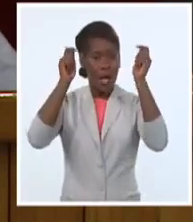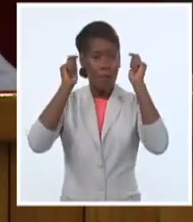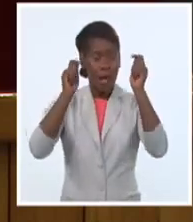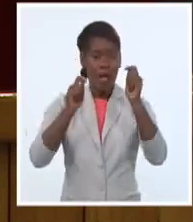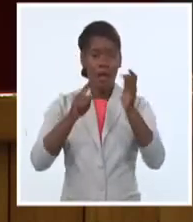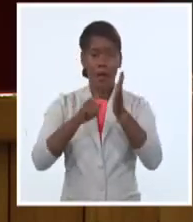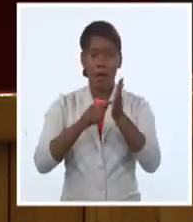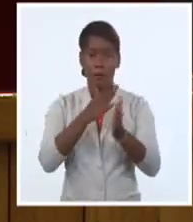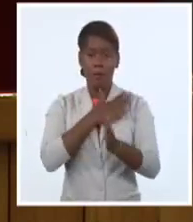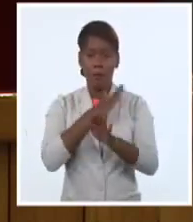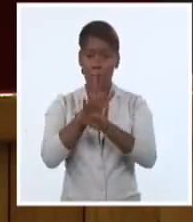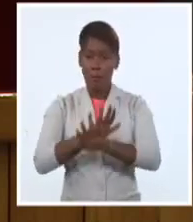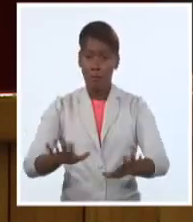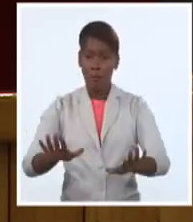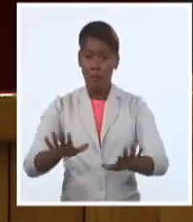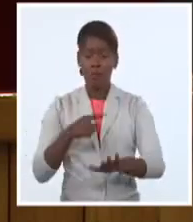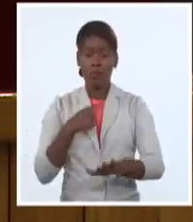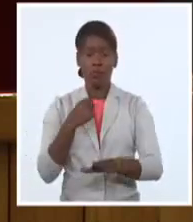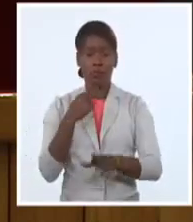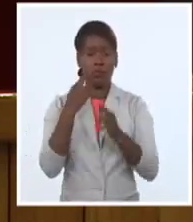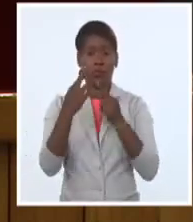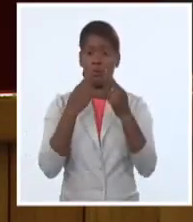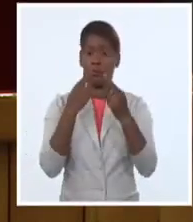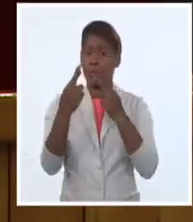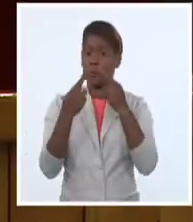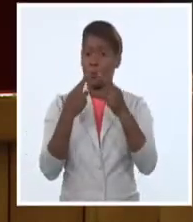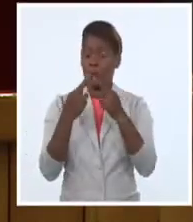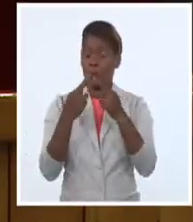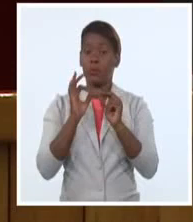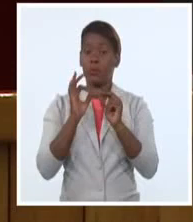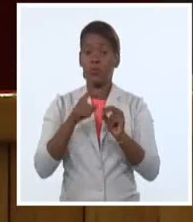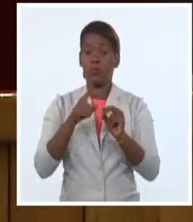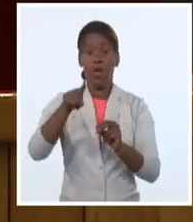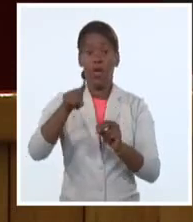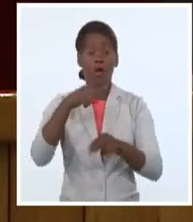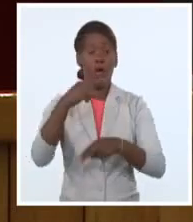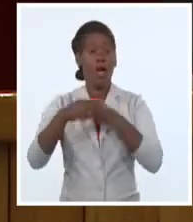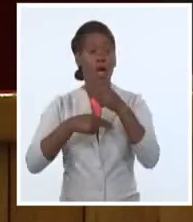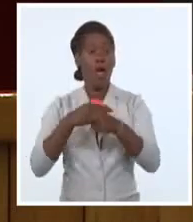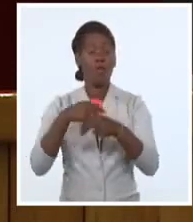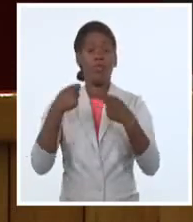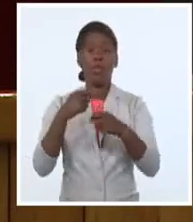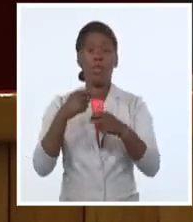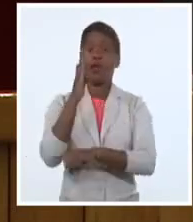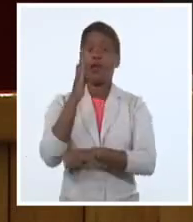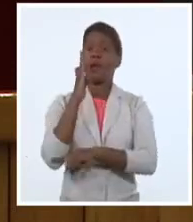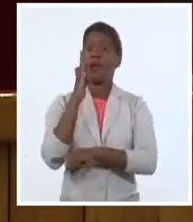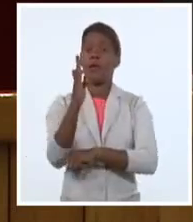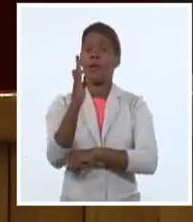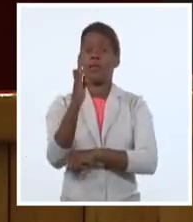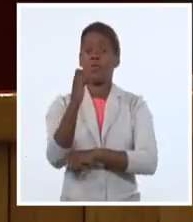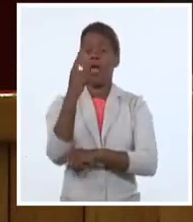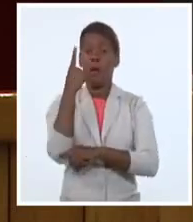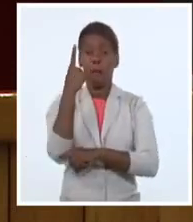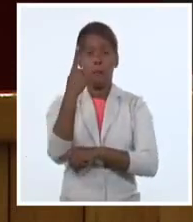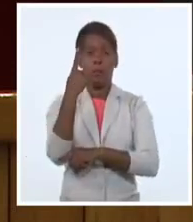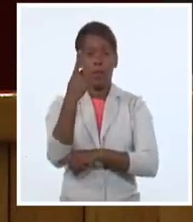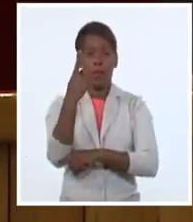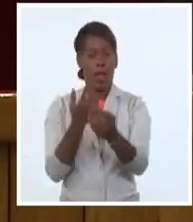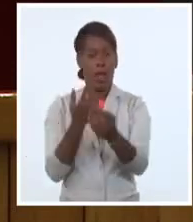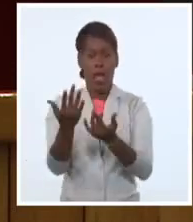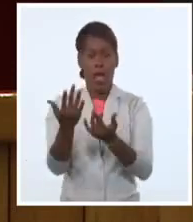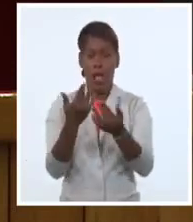pacíficos se reconocen por el Estado siempre que se ejerzan con respeto al orden público y el acatamiento